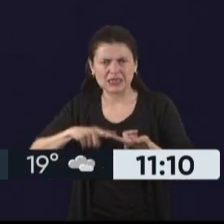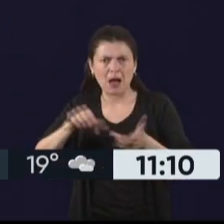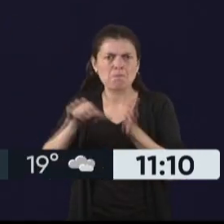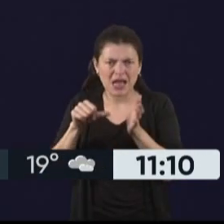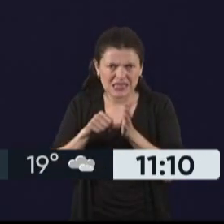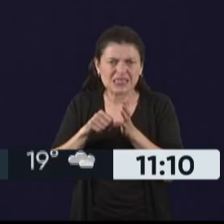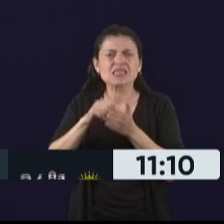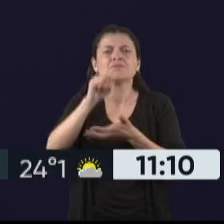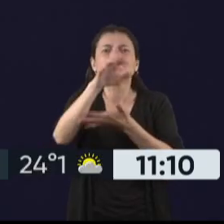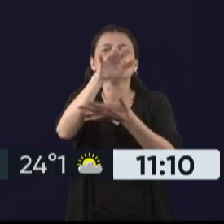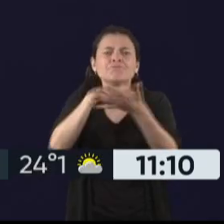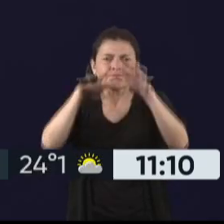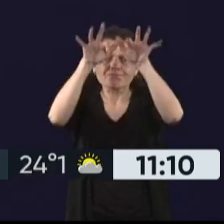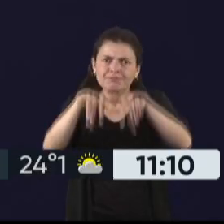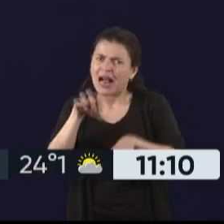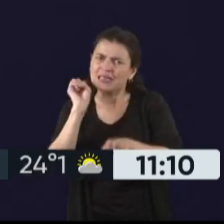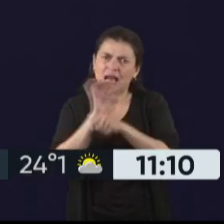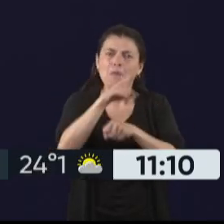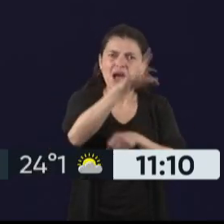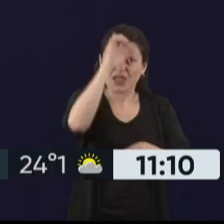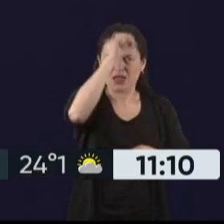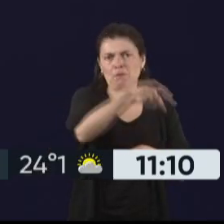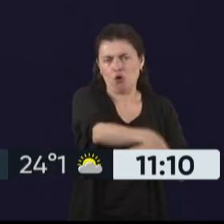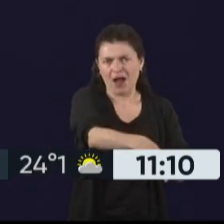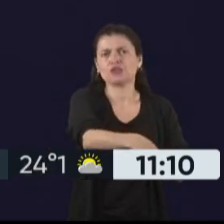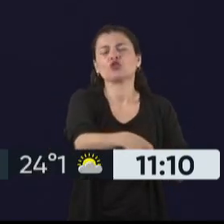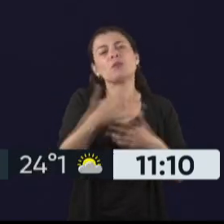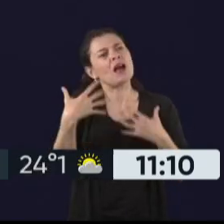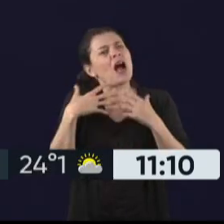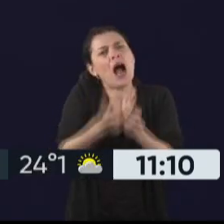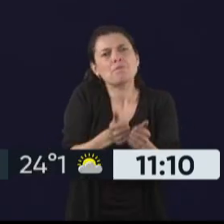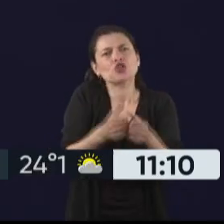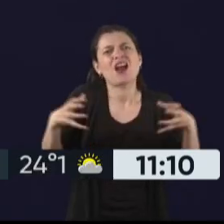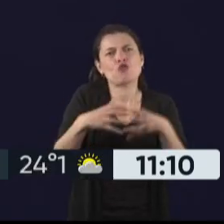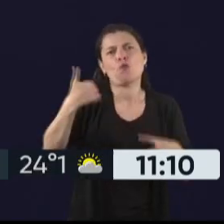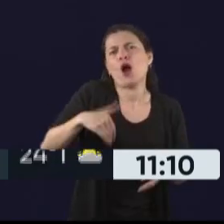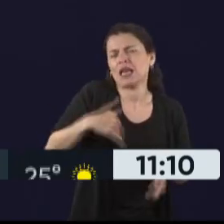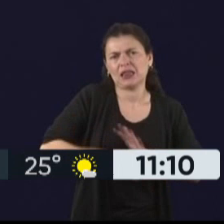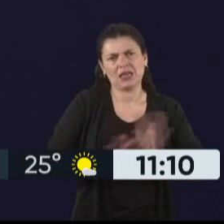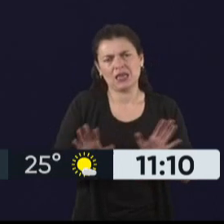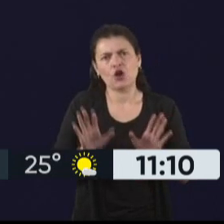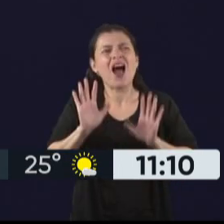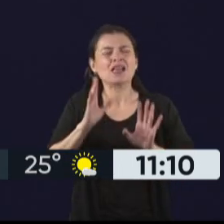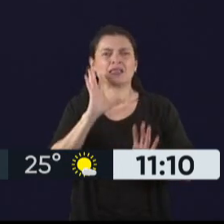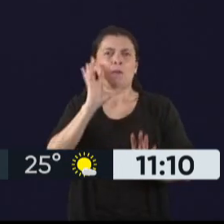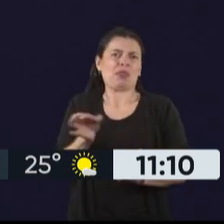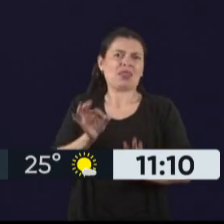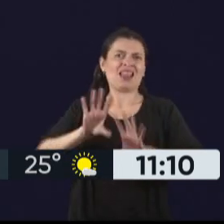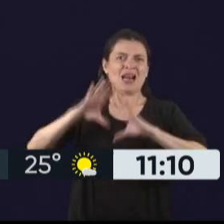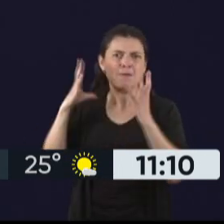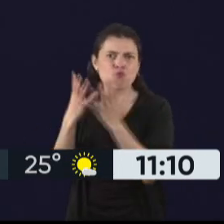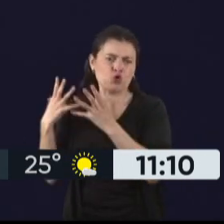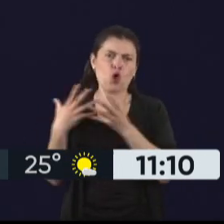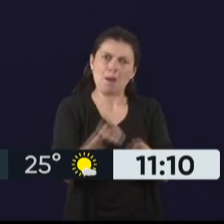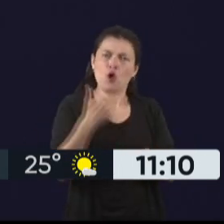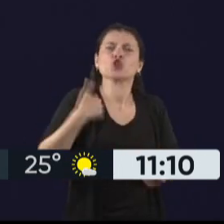envió una carta diplomática en apoyo a la posición argentina. Este respaldo internacional fortalece la